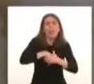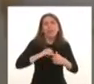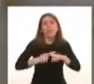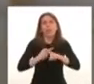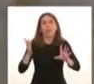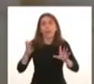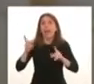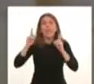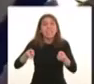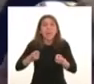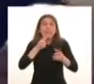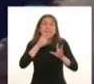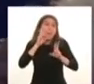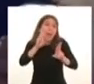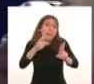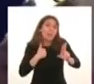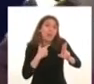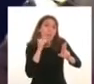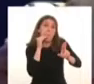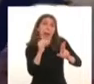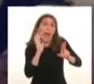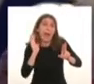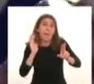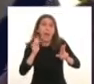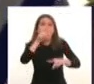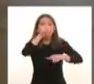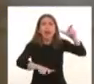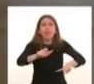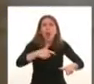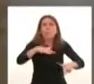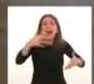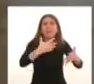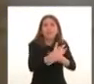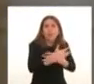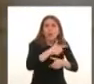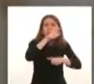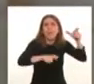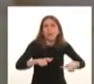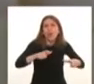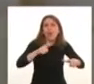si me permiten el término, a los más sufrientes, a los que perdieron a sus padres